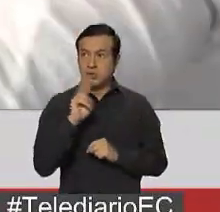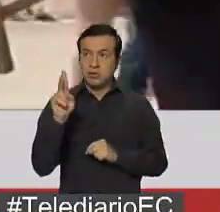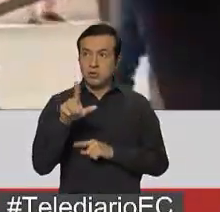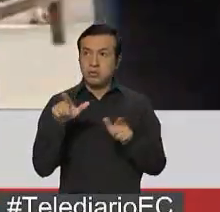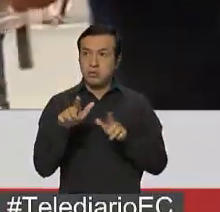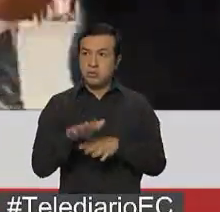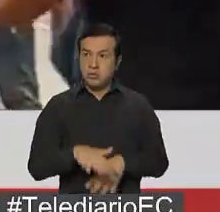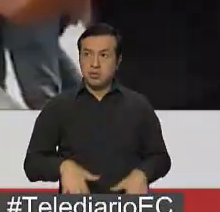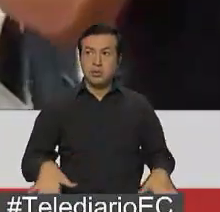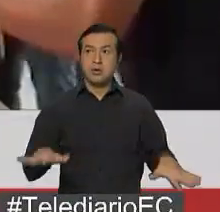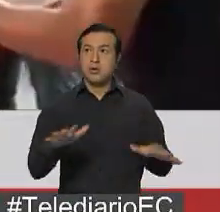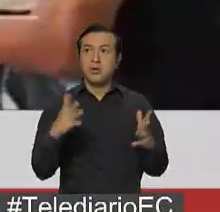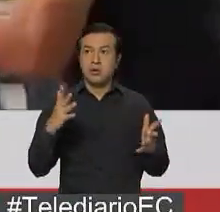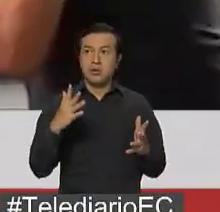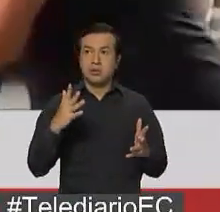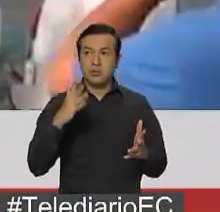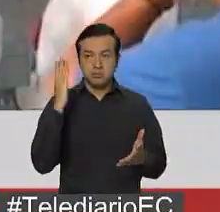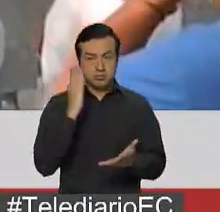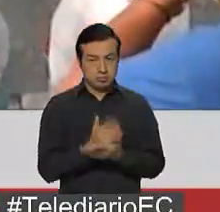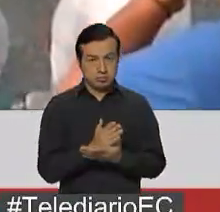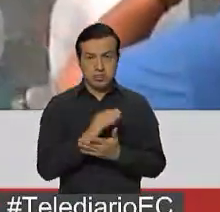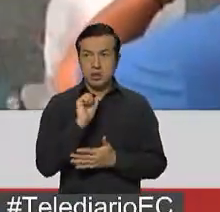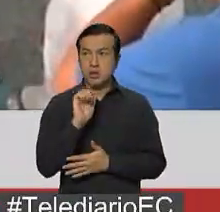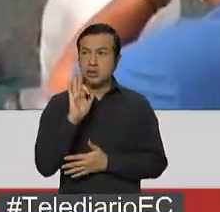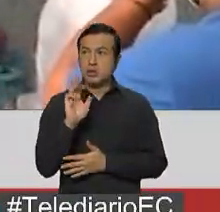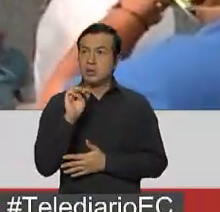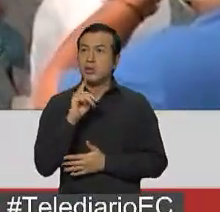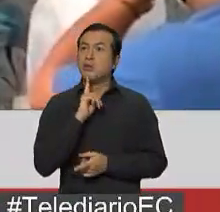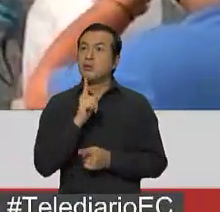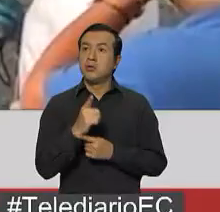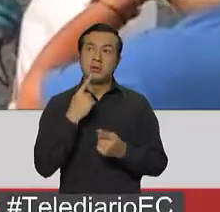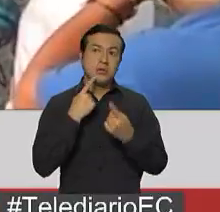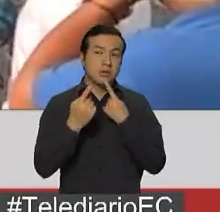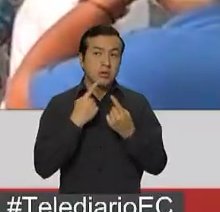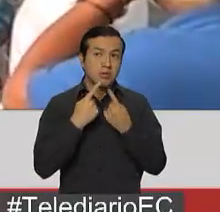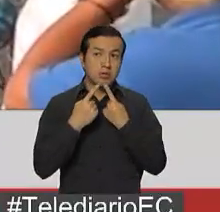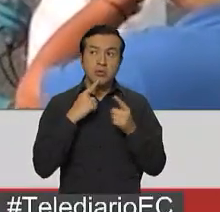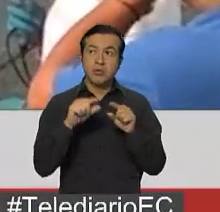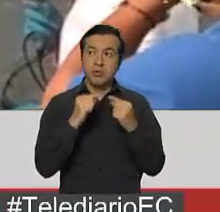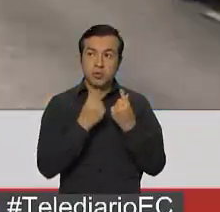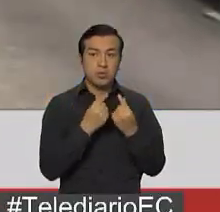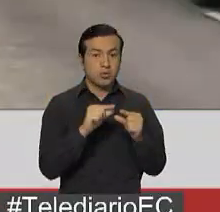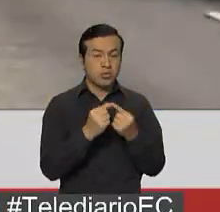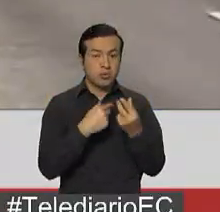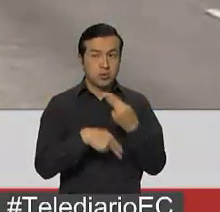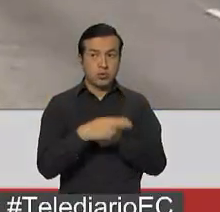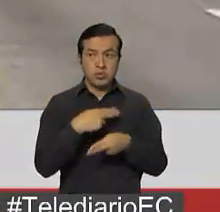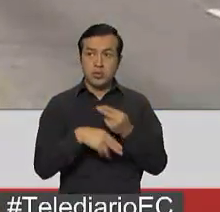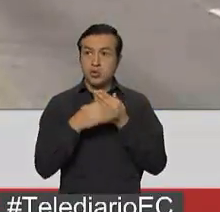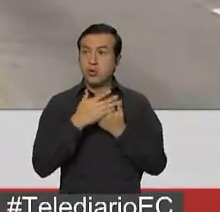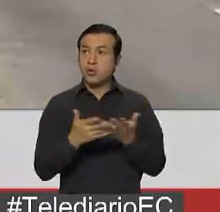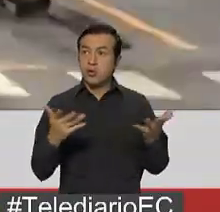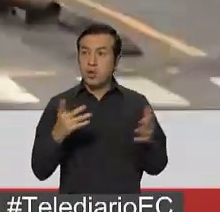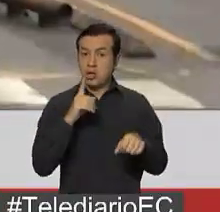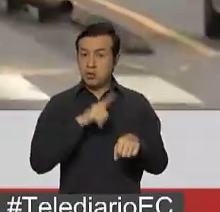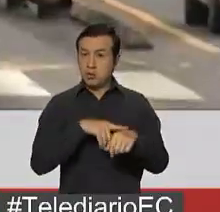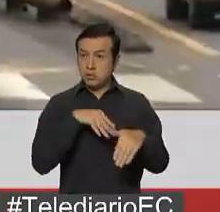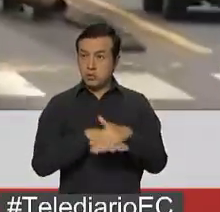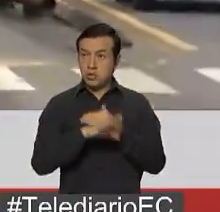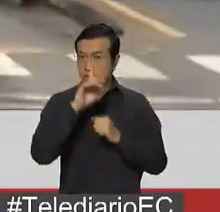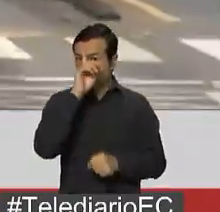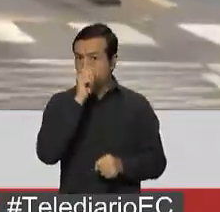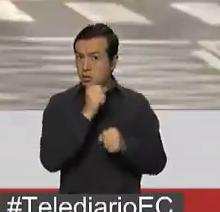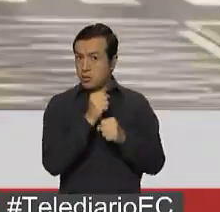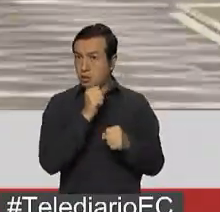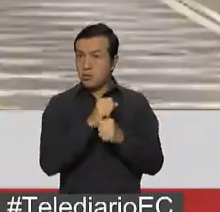por incumplir la norma la atm además el dialogar a con los sectores comerciales para regular la hora de ingreso los trabajos